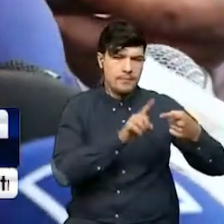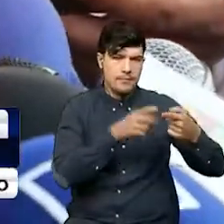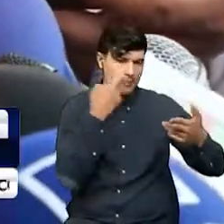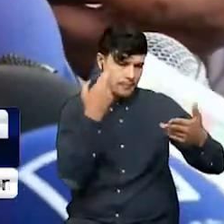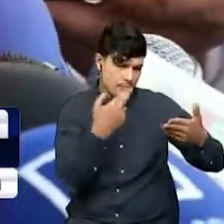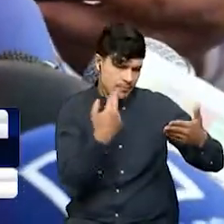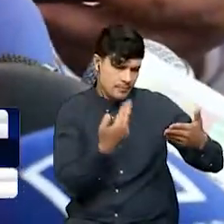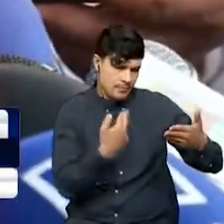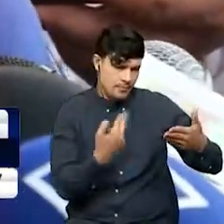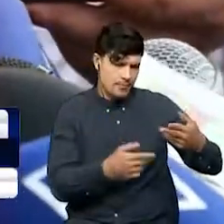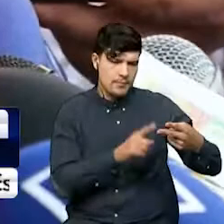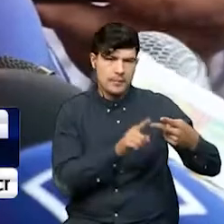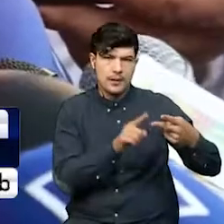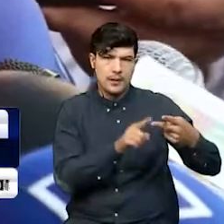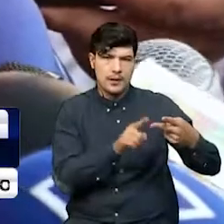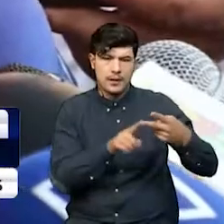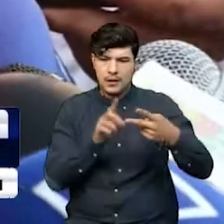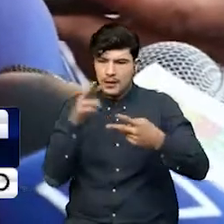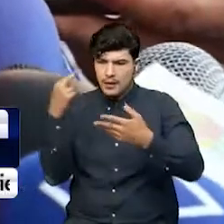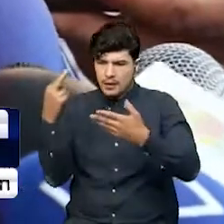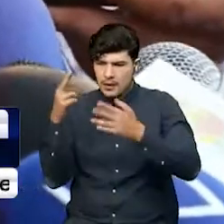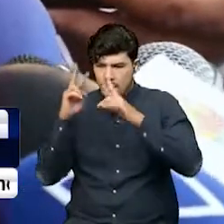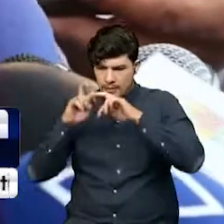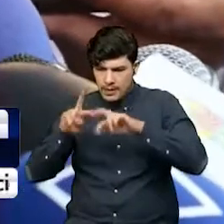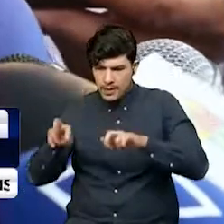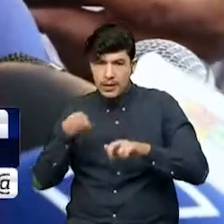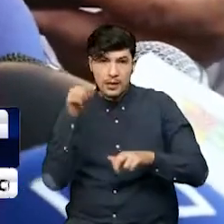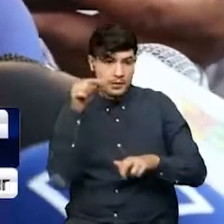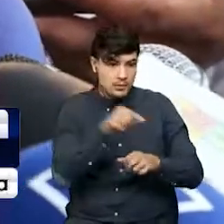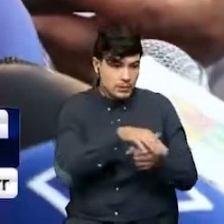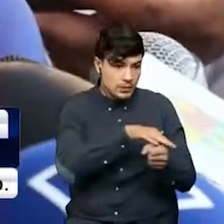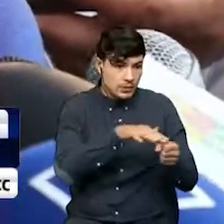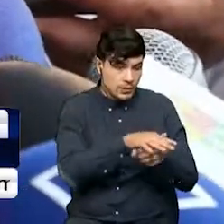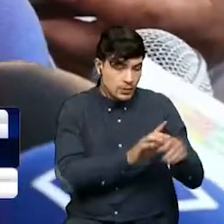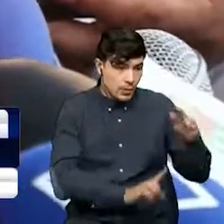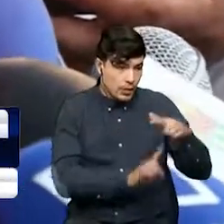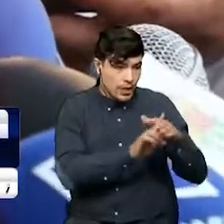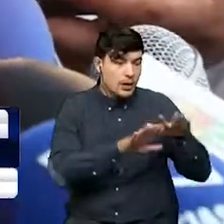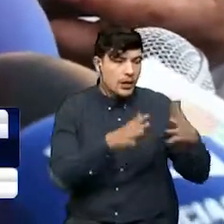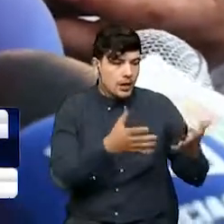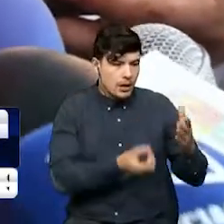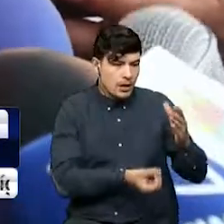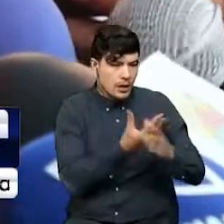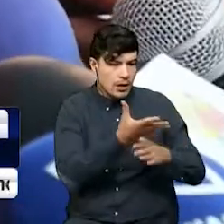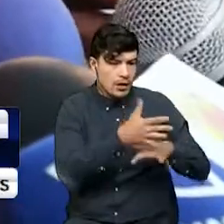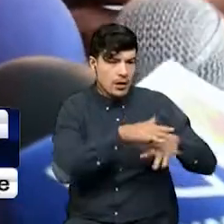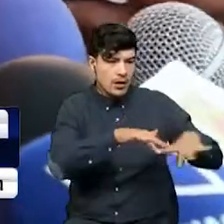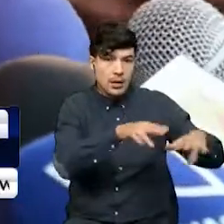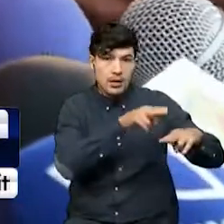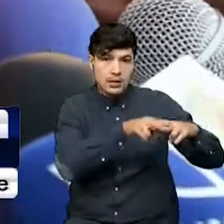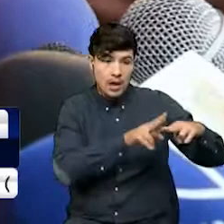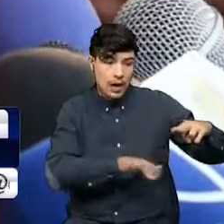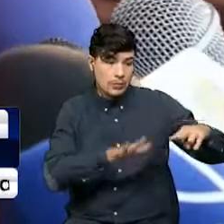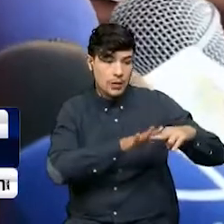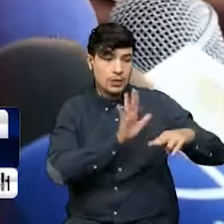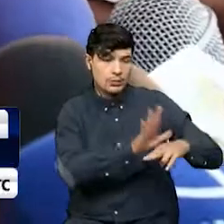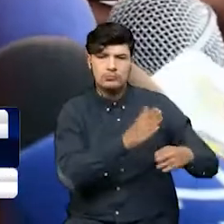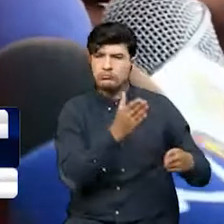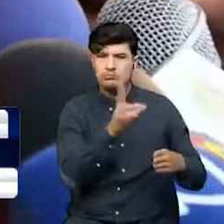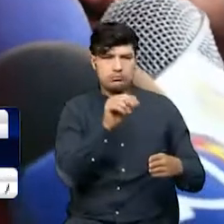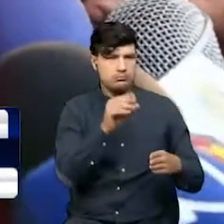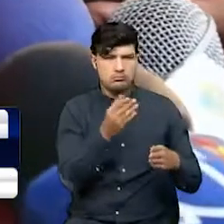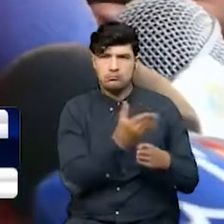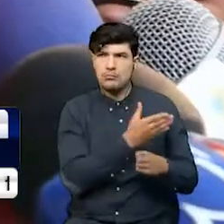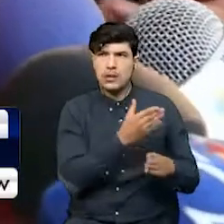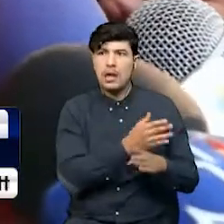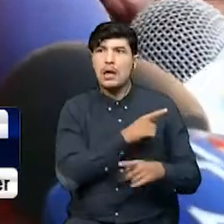dependiendo del origen de la contingencia así es una contingencia que es de un origen natural no procede de un proceso sancionatorio pero si es